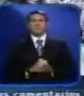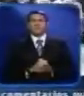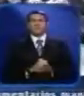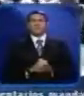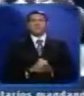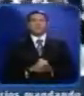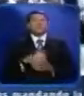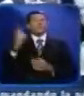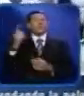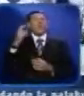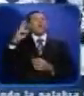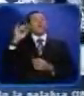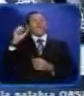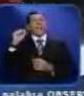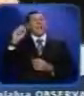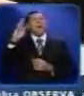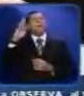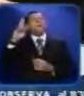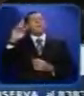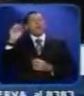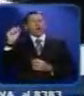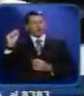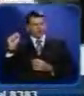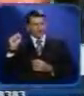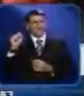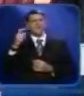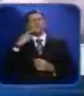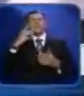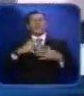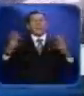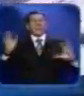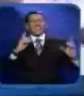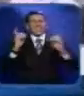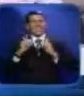No solo Rihanna y Bruce asistieron a las presentaciones de dos grandes